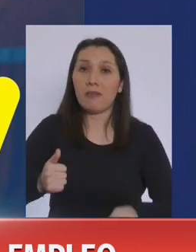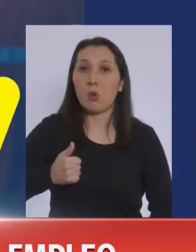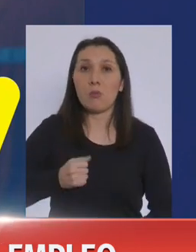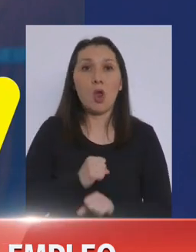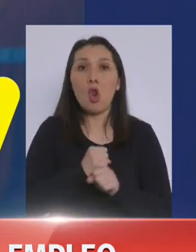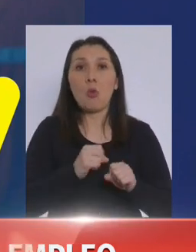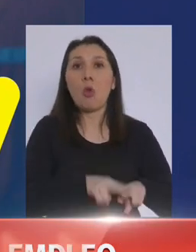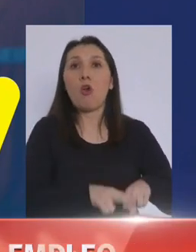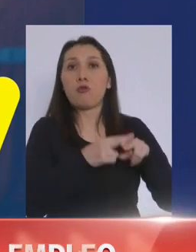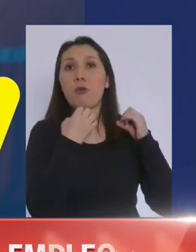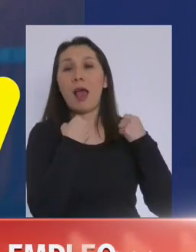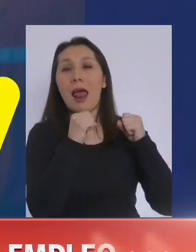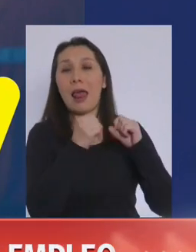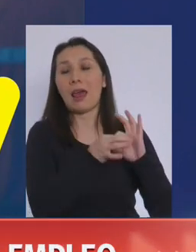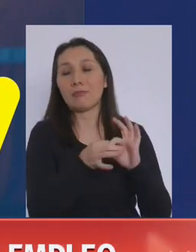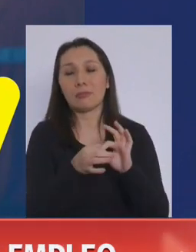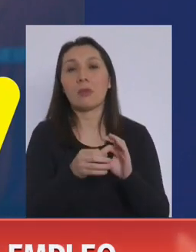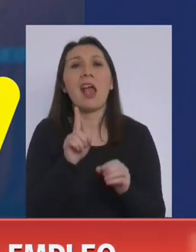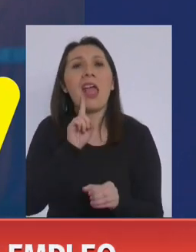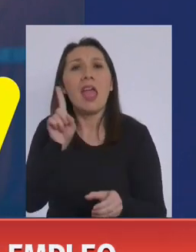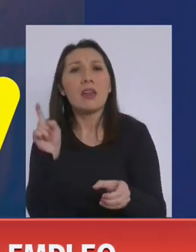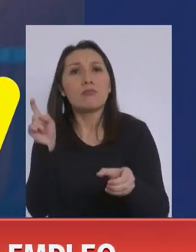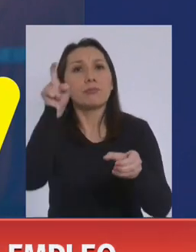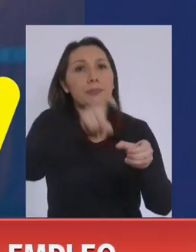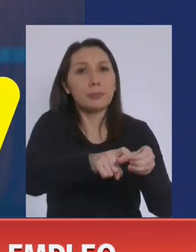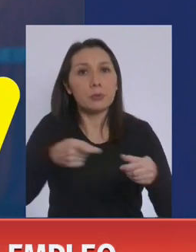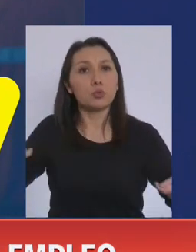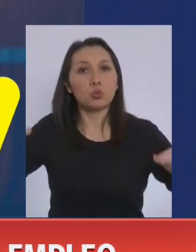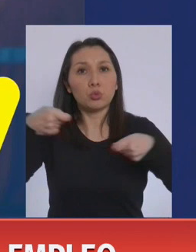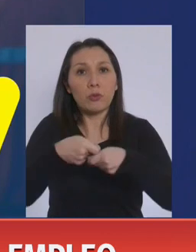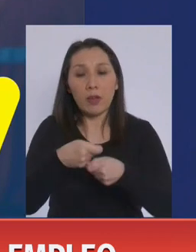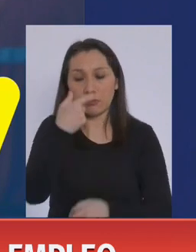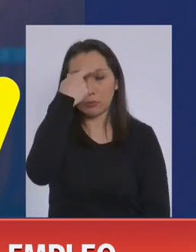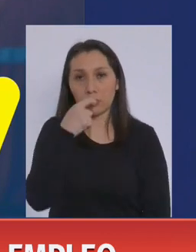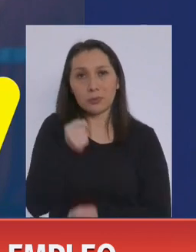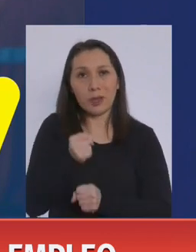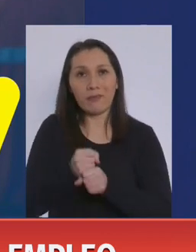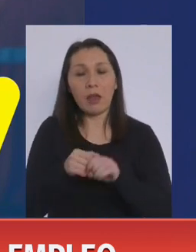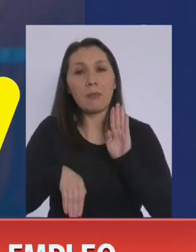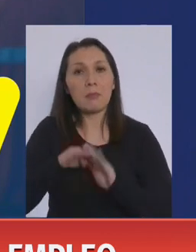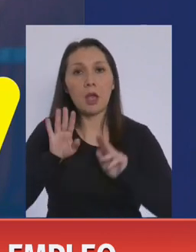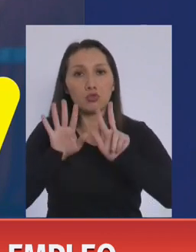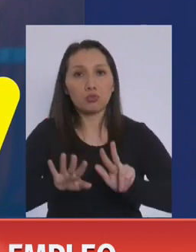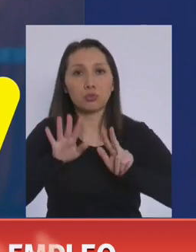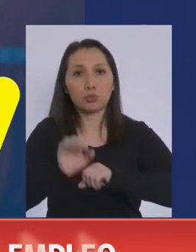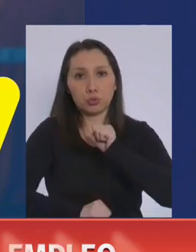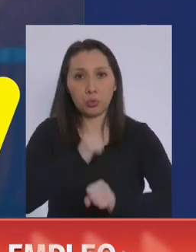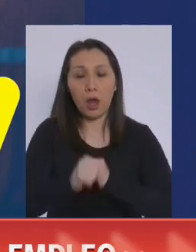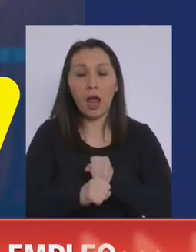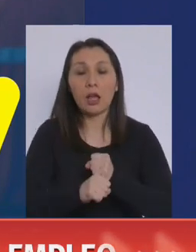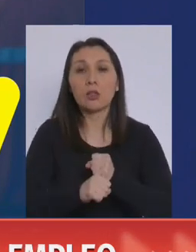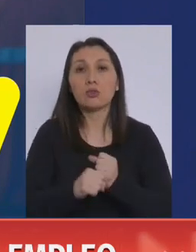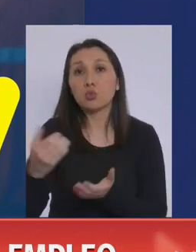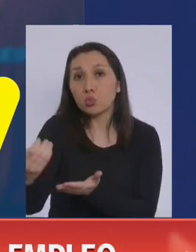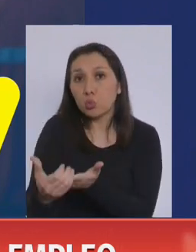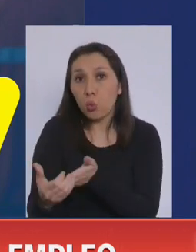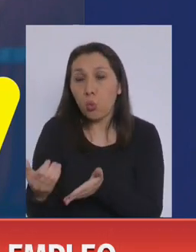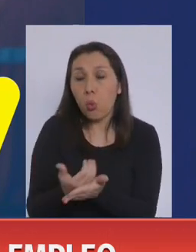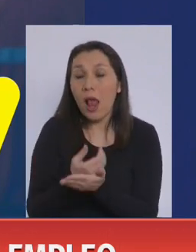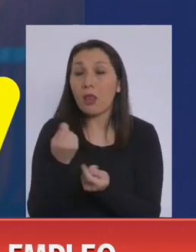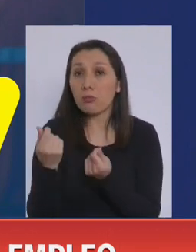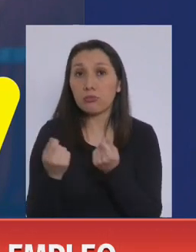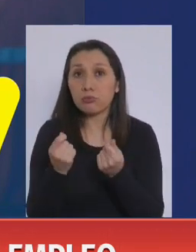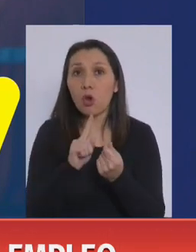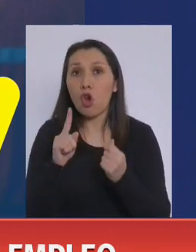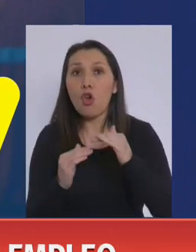condición. Podrán postular a estos subsidios los trabajadores mayores de 18 años cuya remuneración bruta